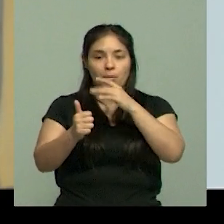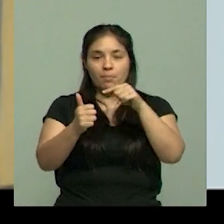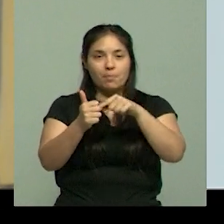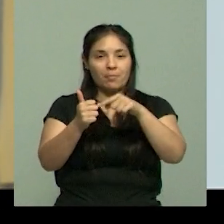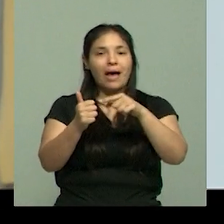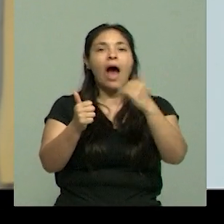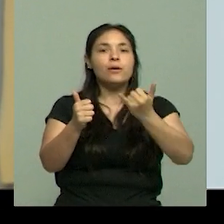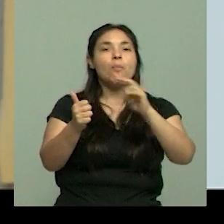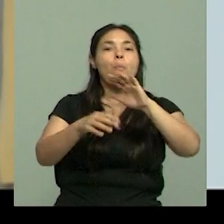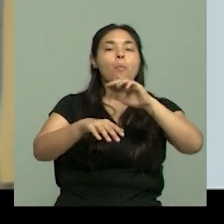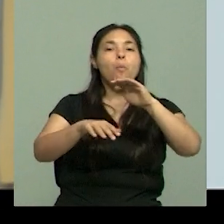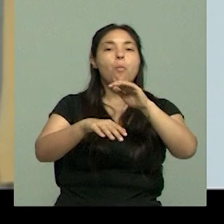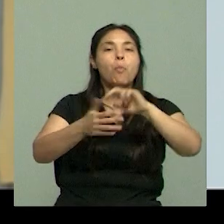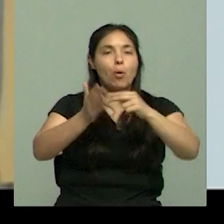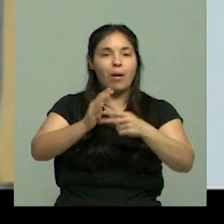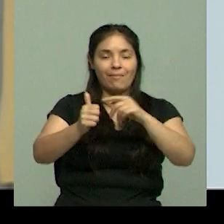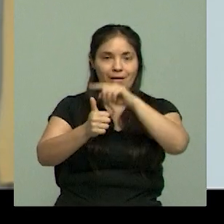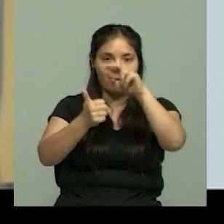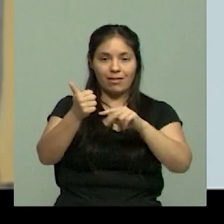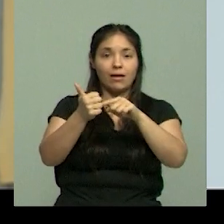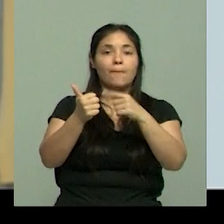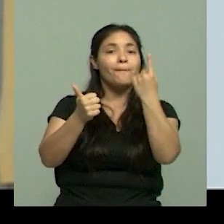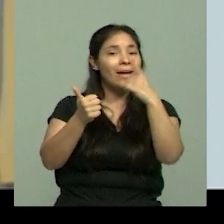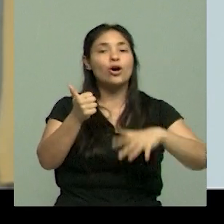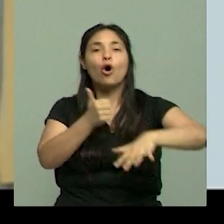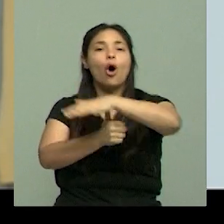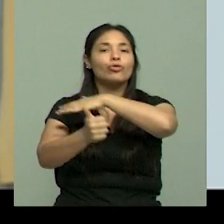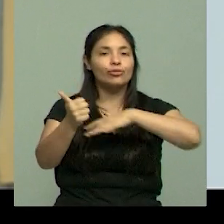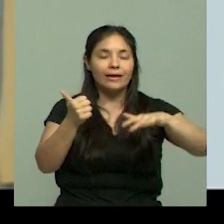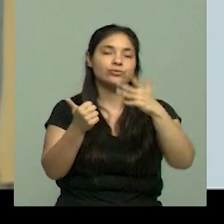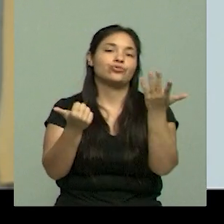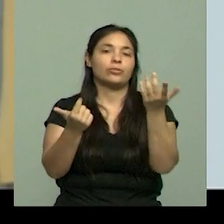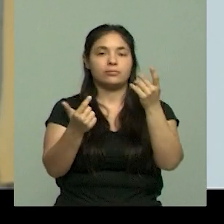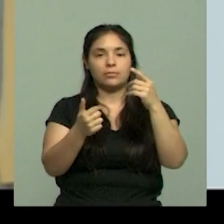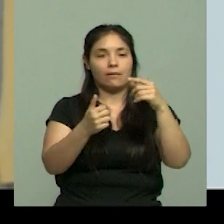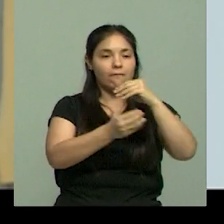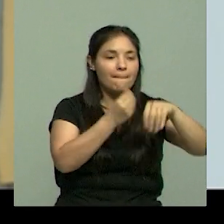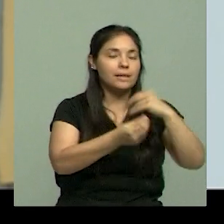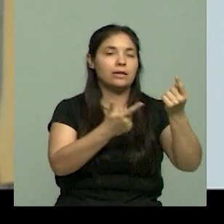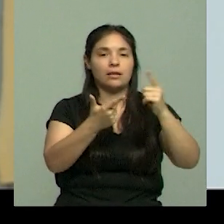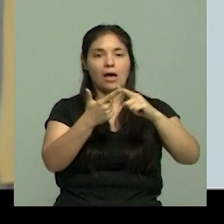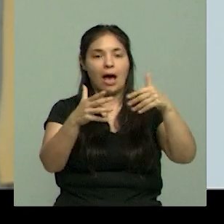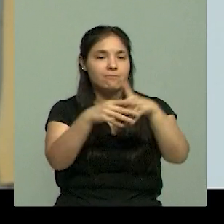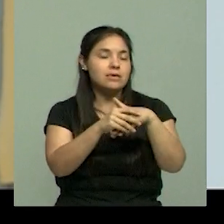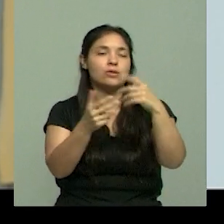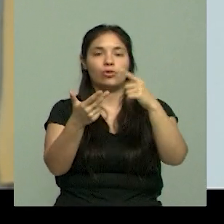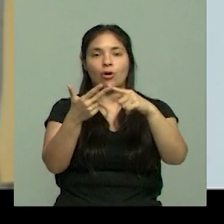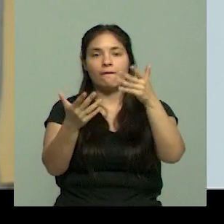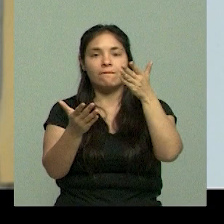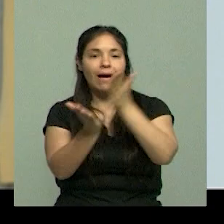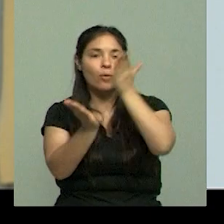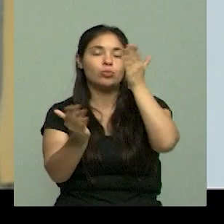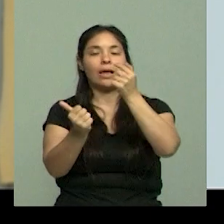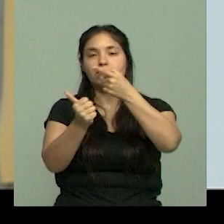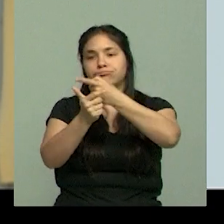grupos familiares, los grupos de amigos, las escuelas, las carreras en el caso de la universidad? Y tienen una